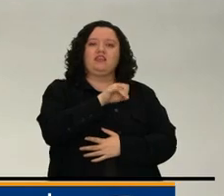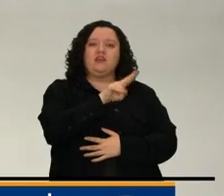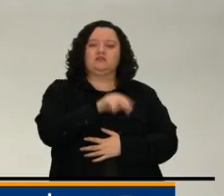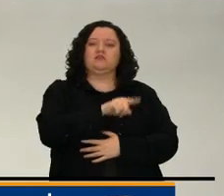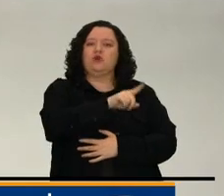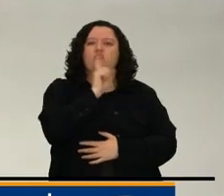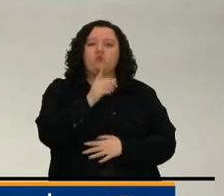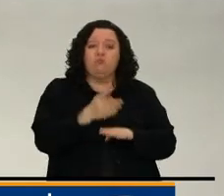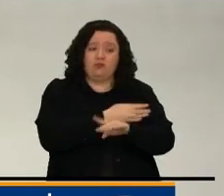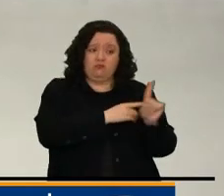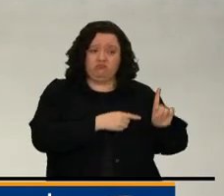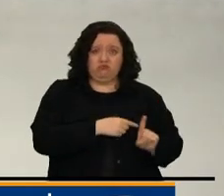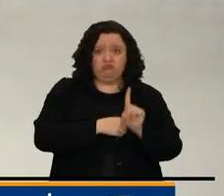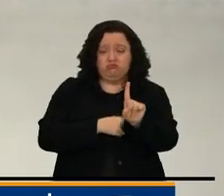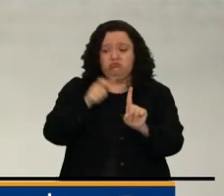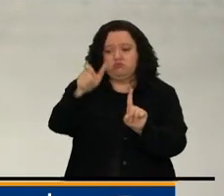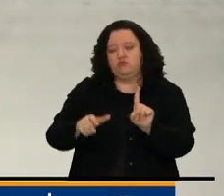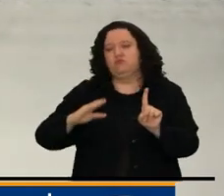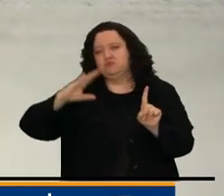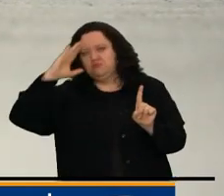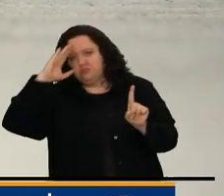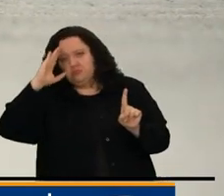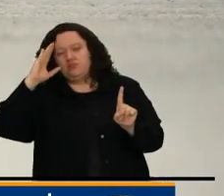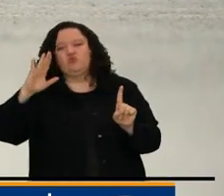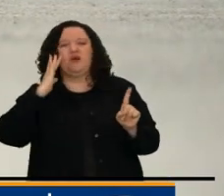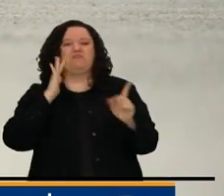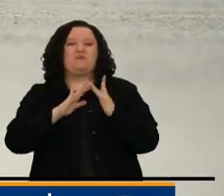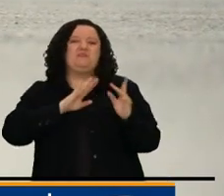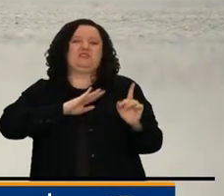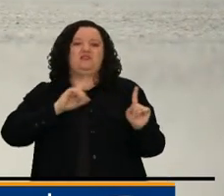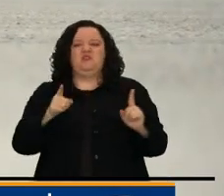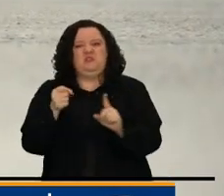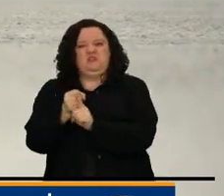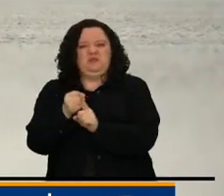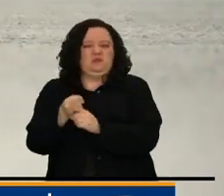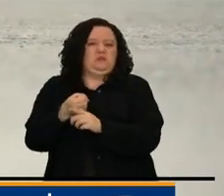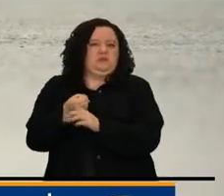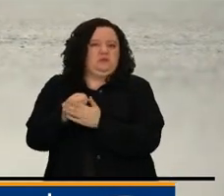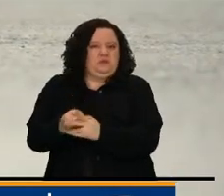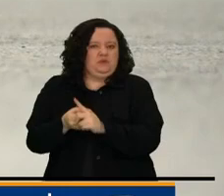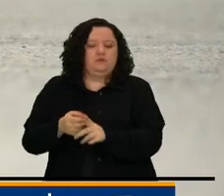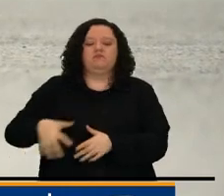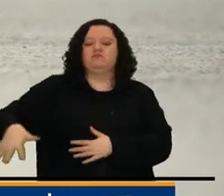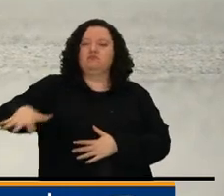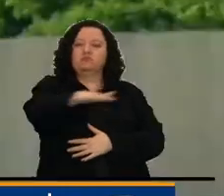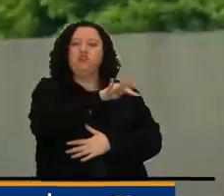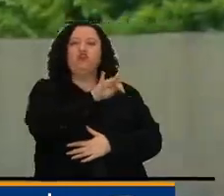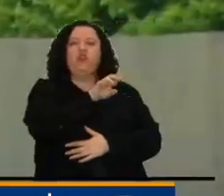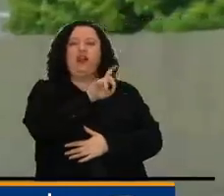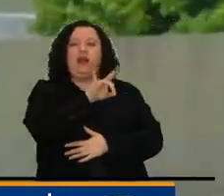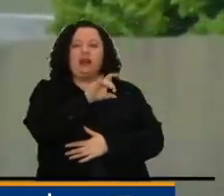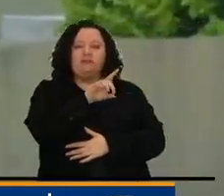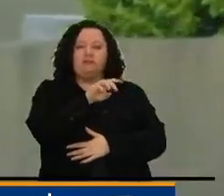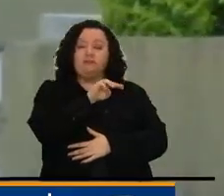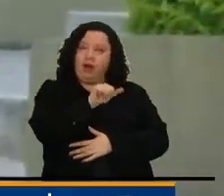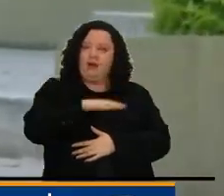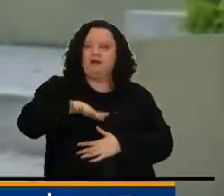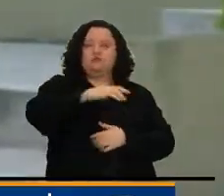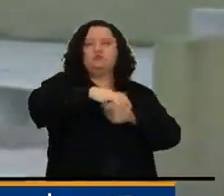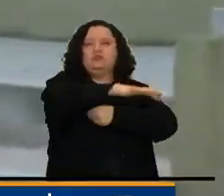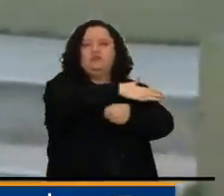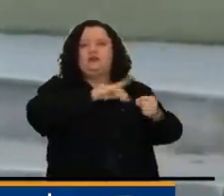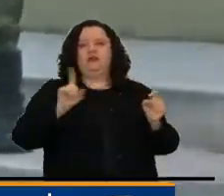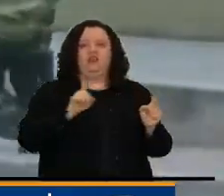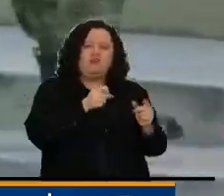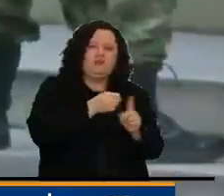haber torturado a un soldado bachiller, esto en el fuerte militar de Tolemaida, Nilo, Cundinamarca. De acuerdo con el ente investigador,